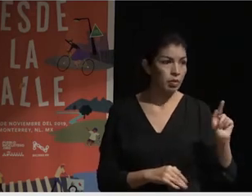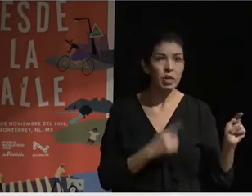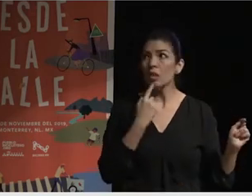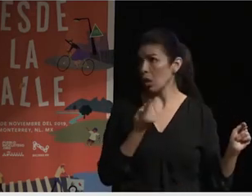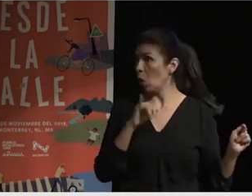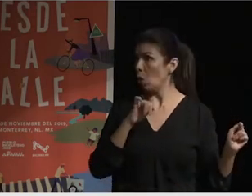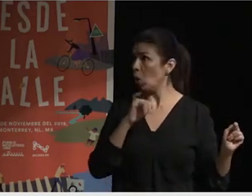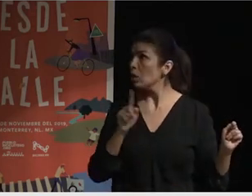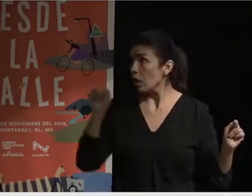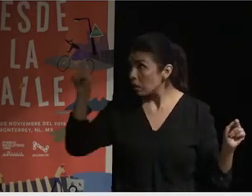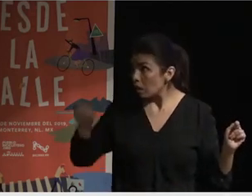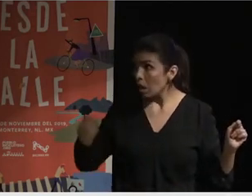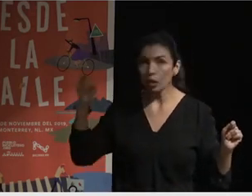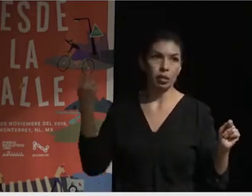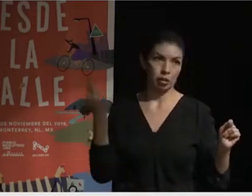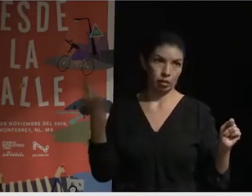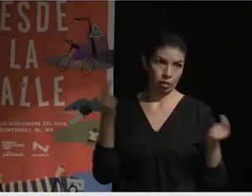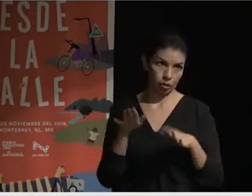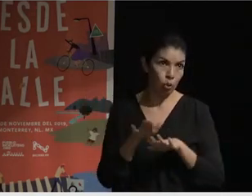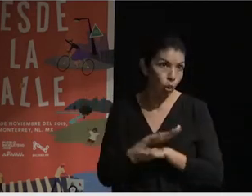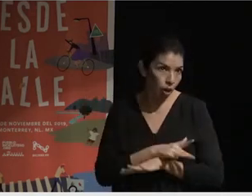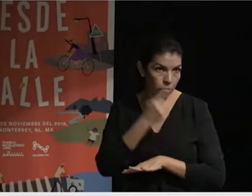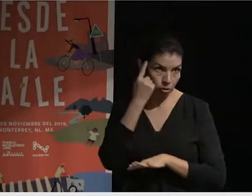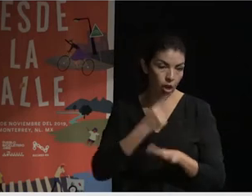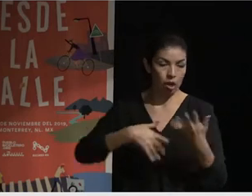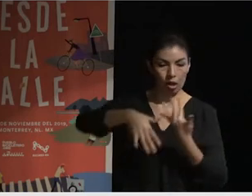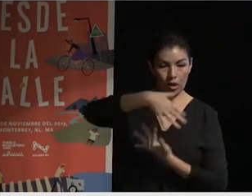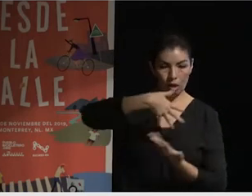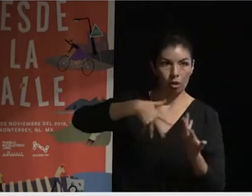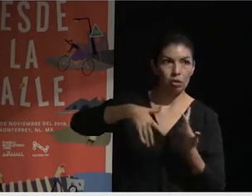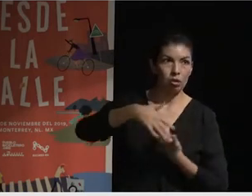gente. Entonces, yo creo que lo que tenemos que hacer es